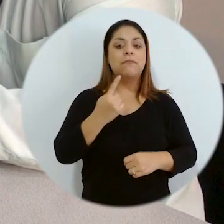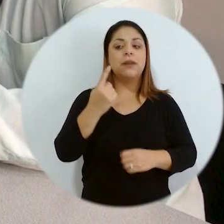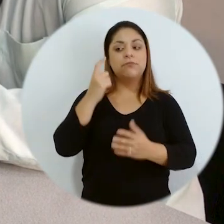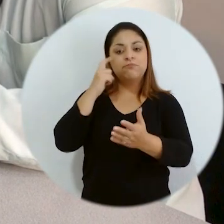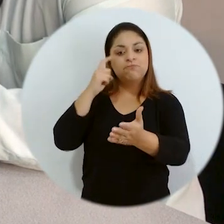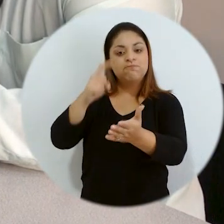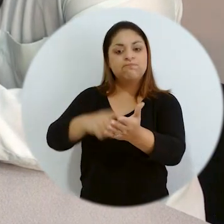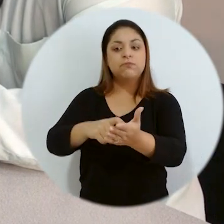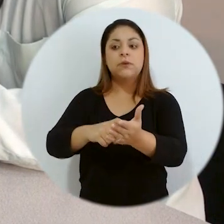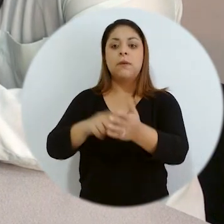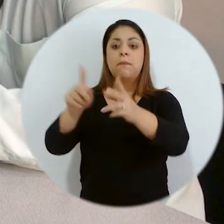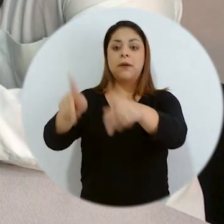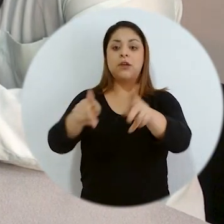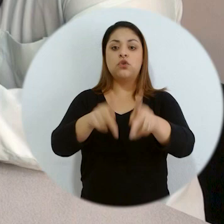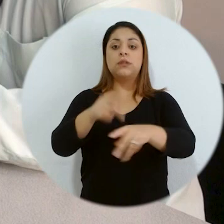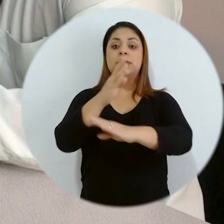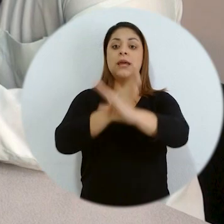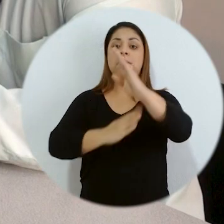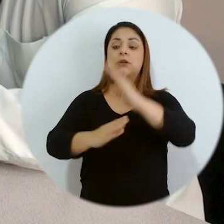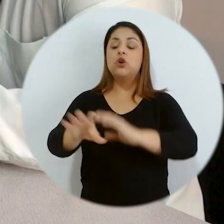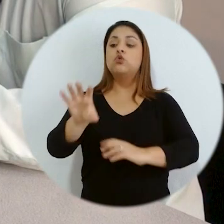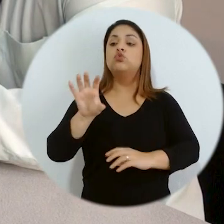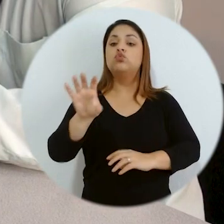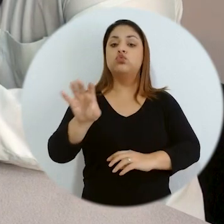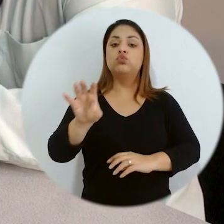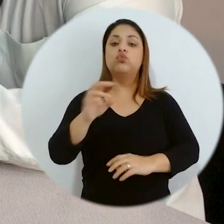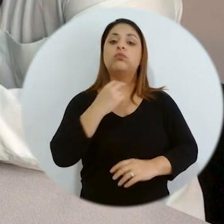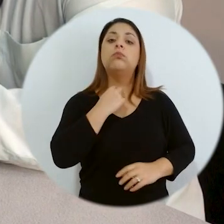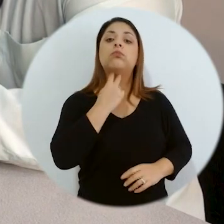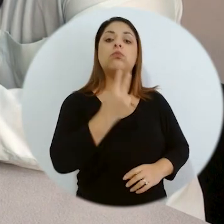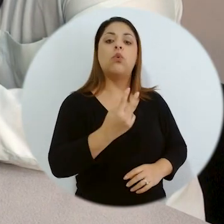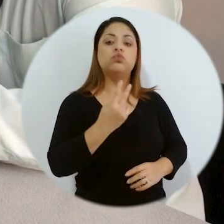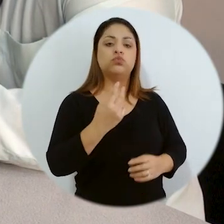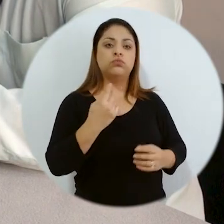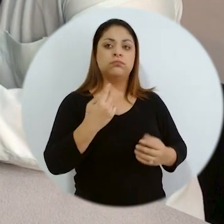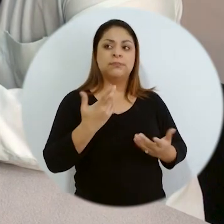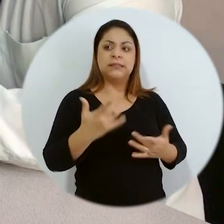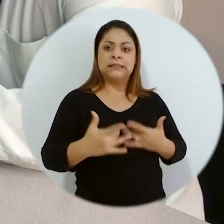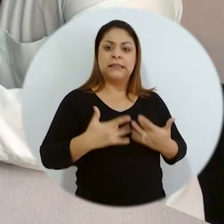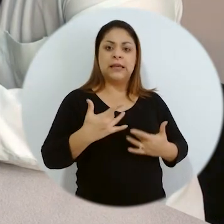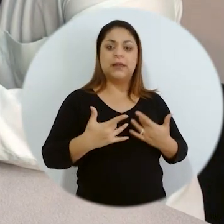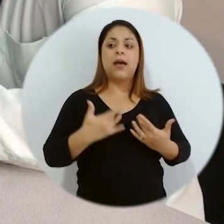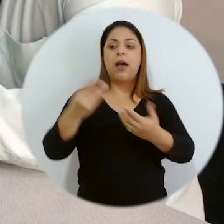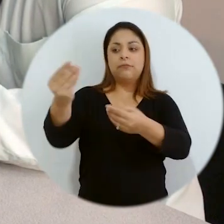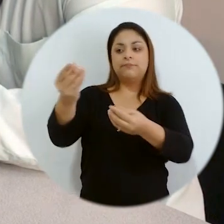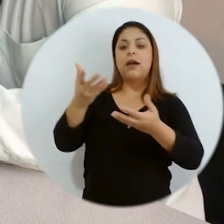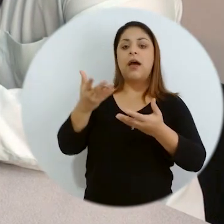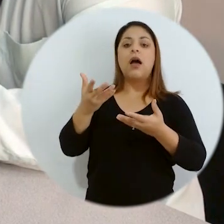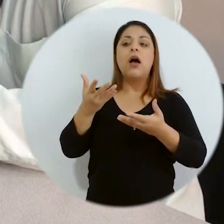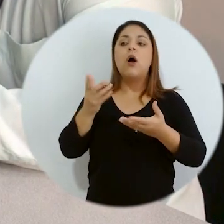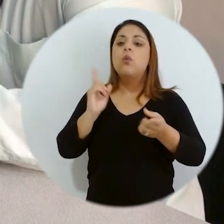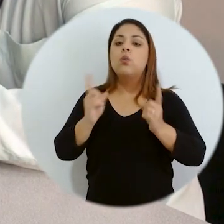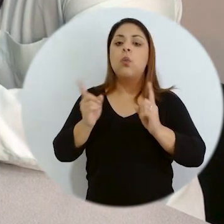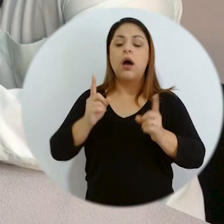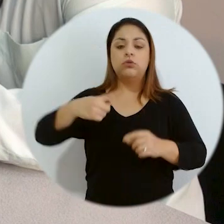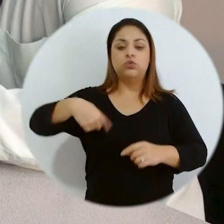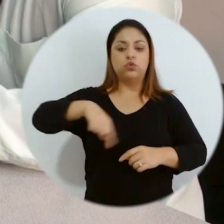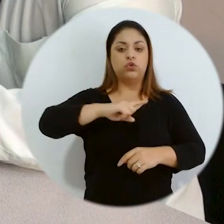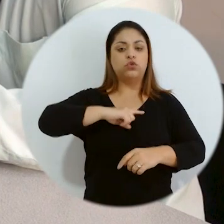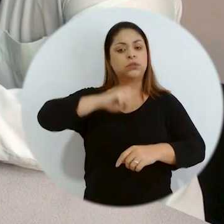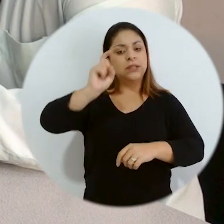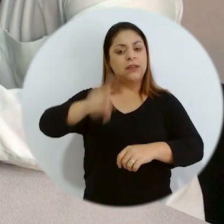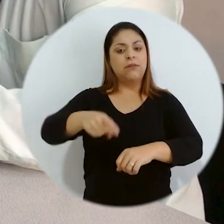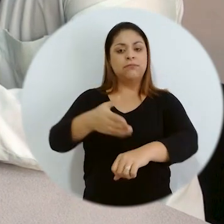tomando en cuenta, por supuesto, la voz de las personas con discapacidad, que son las que nos pueden dar una guía pues más exacta, ¿verdad?, de dónde tenemos